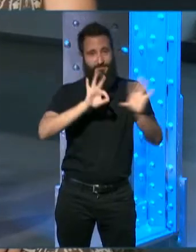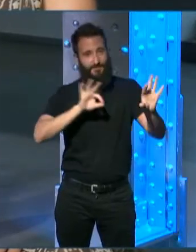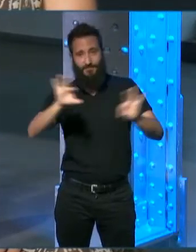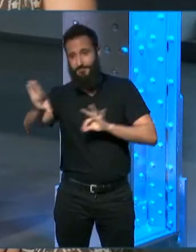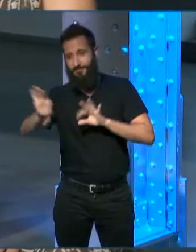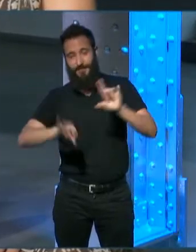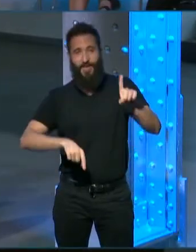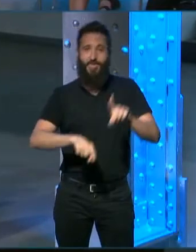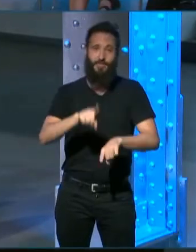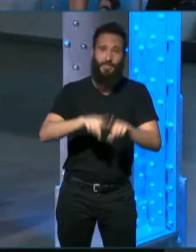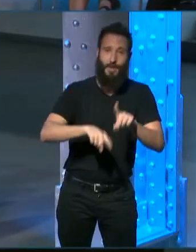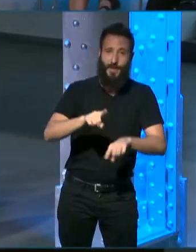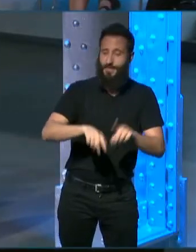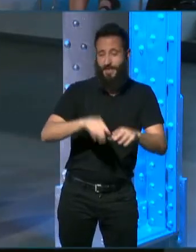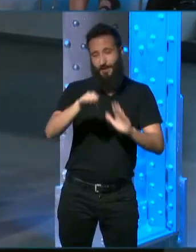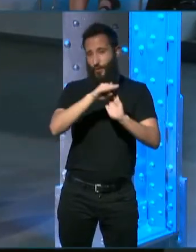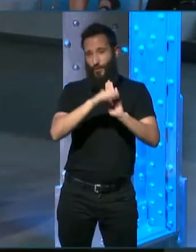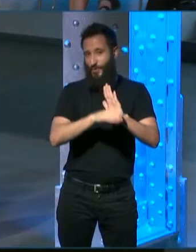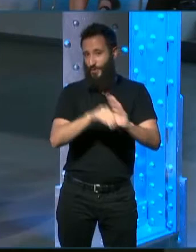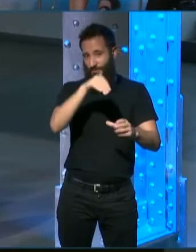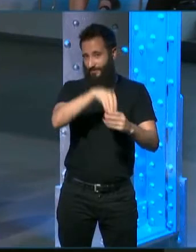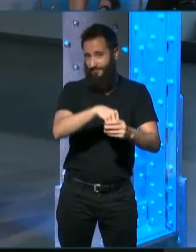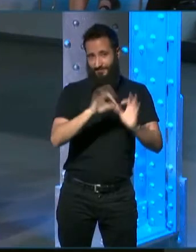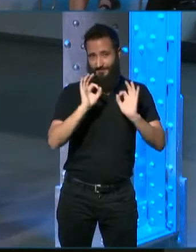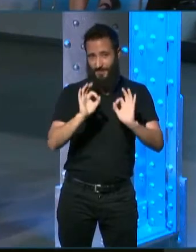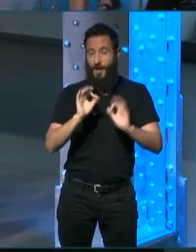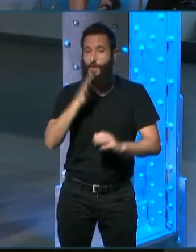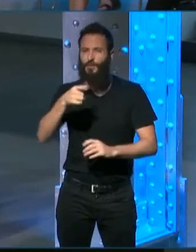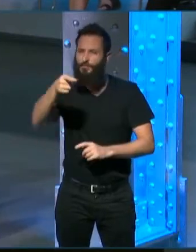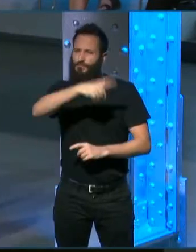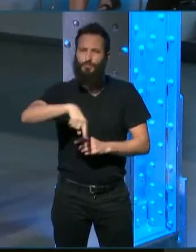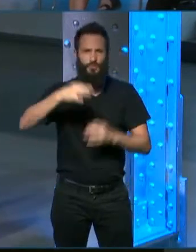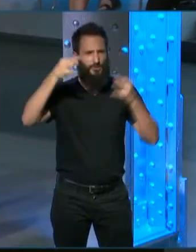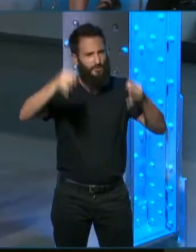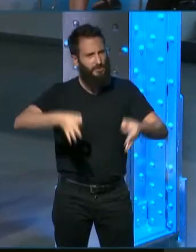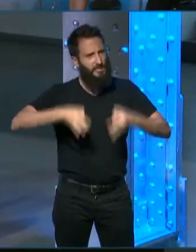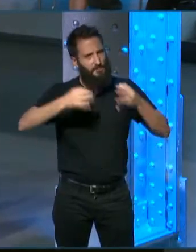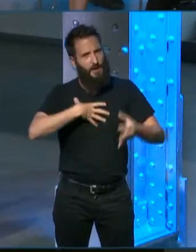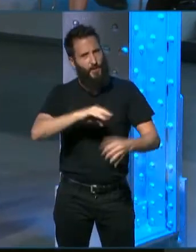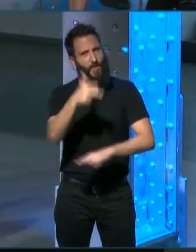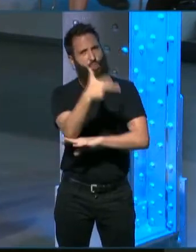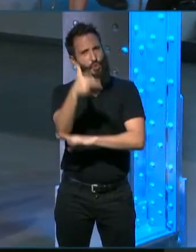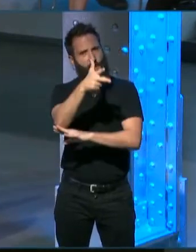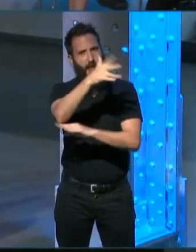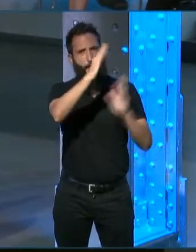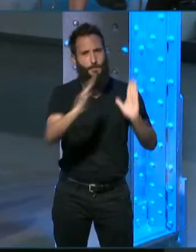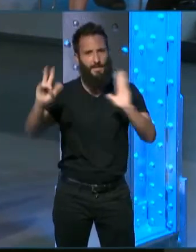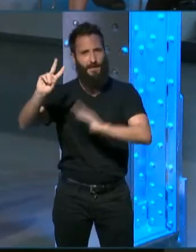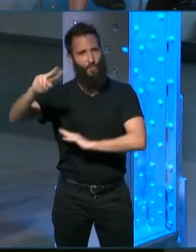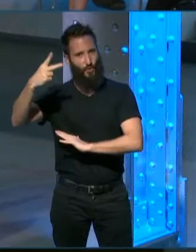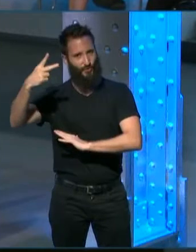en esas condiciones. Sobre todo porque siempre podéis hacer una segunda parte. Claro. Pues, El